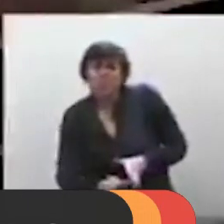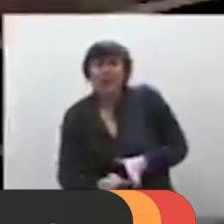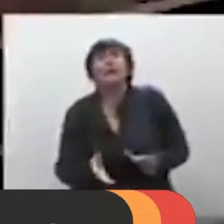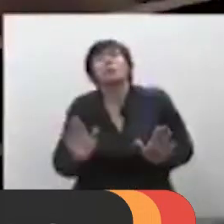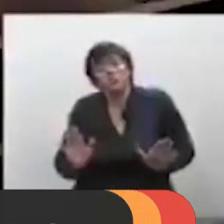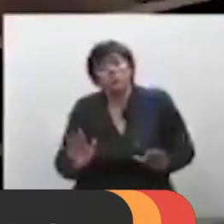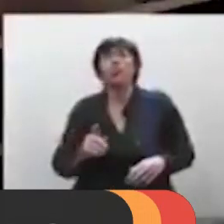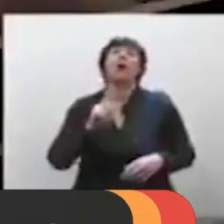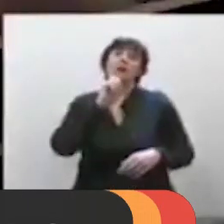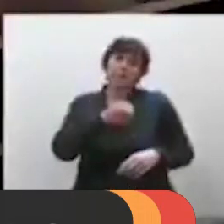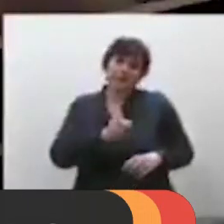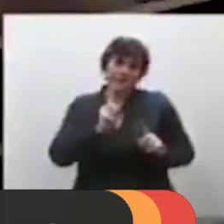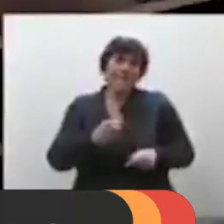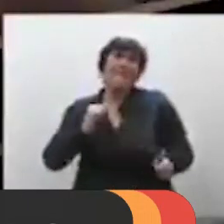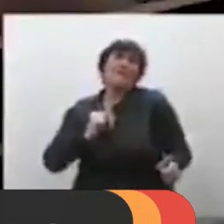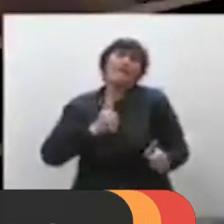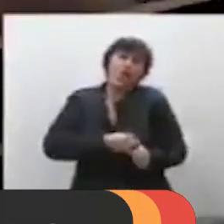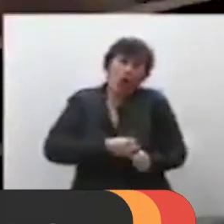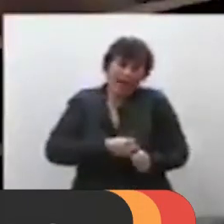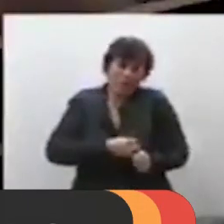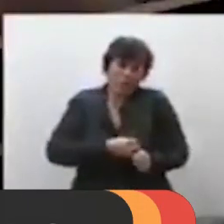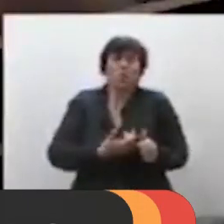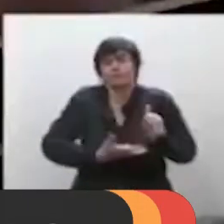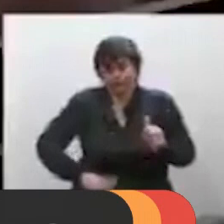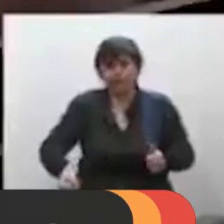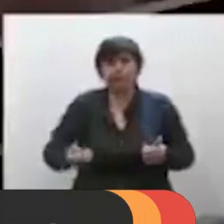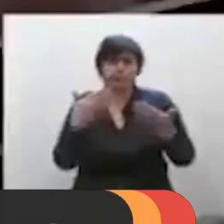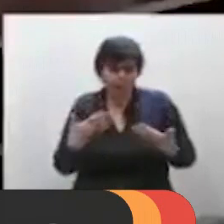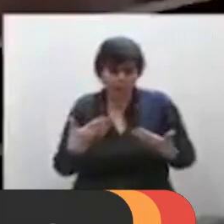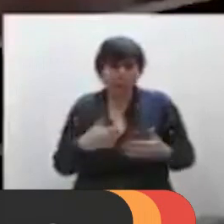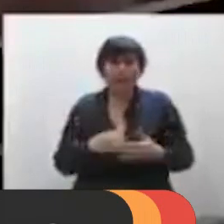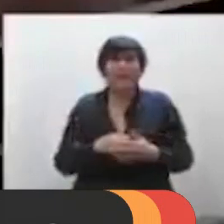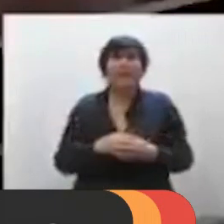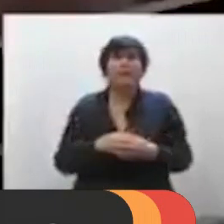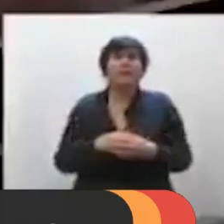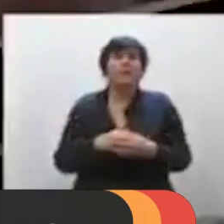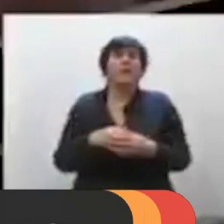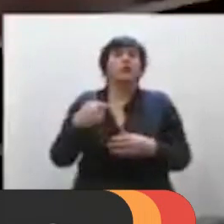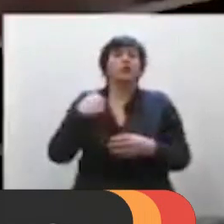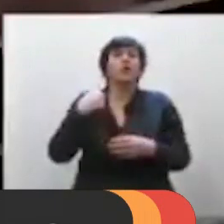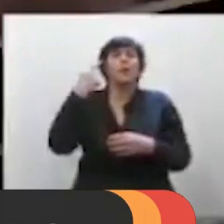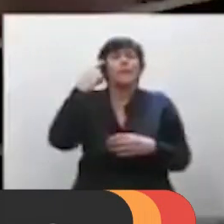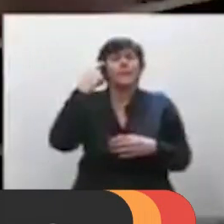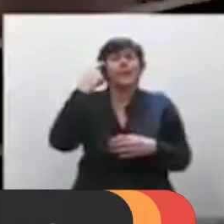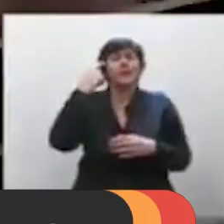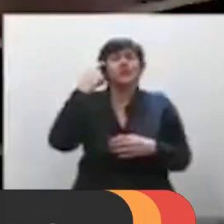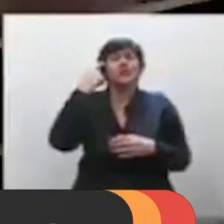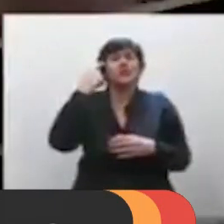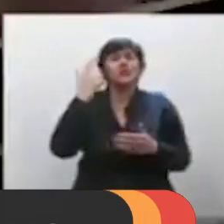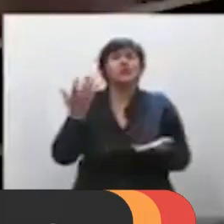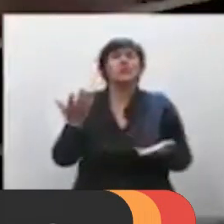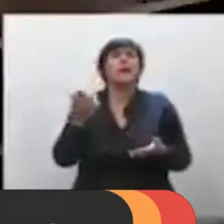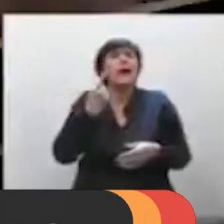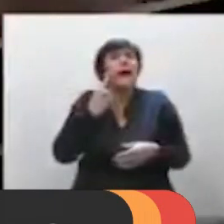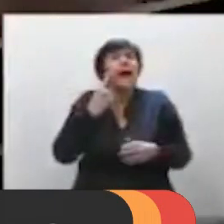violación, por supuesto que está clara en su formulación, aunque yo creo, señora Presidenta, que realmente habría que ver aquellos